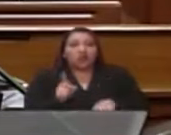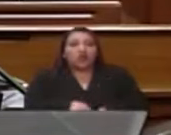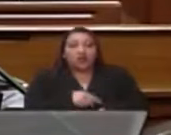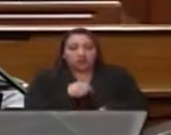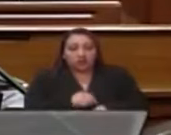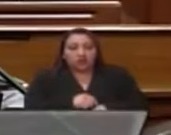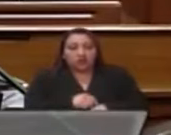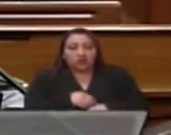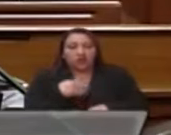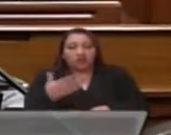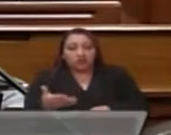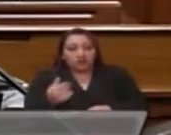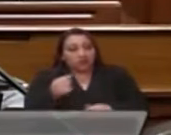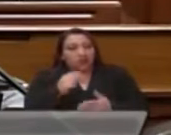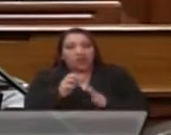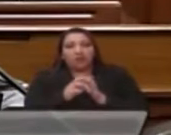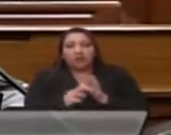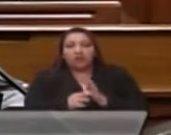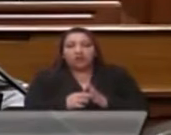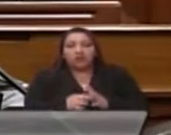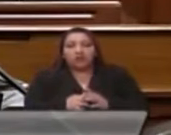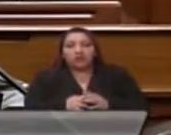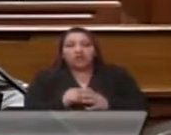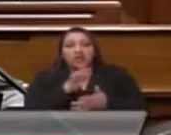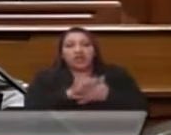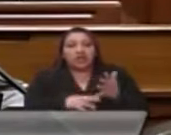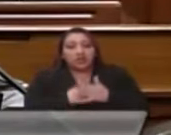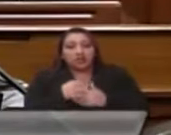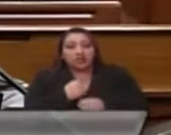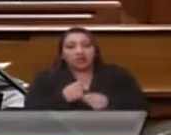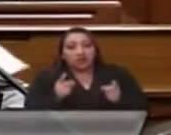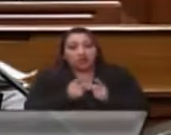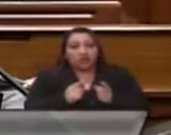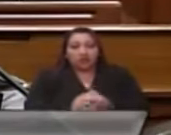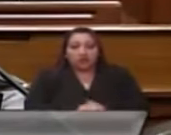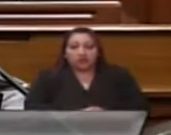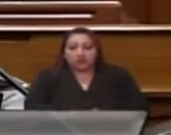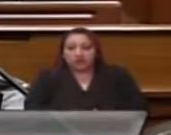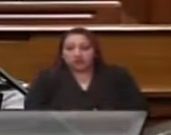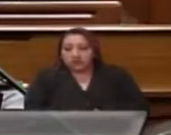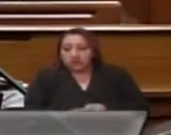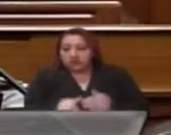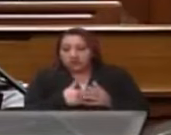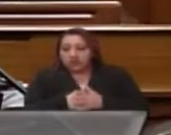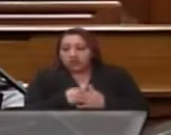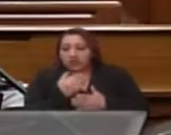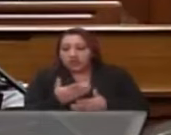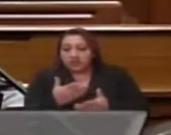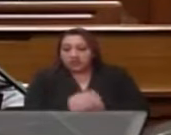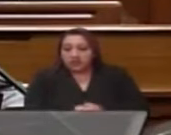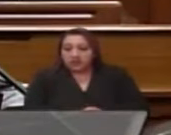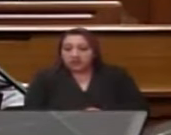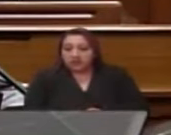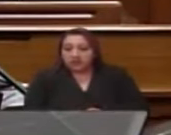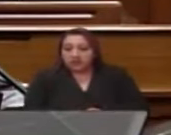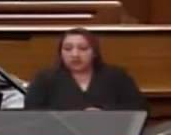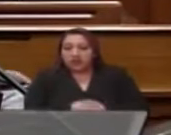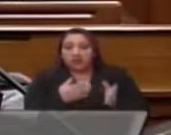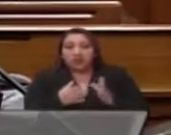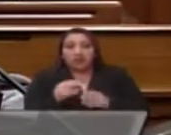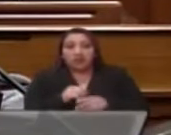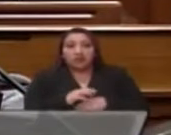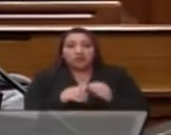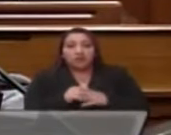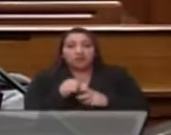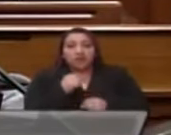largo plazo, mediante la programación y calendarización de acciones concretas. Todas estas planteadas en